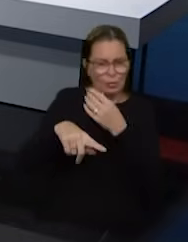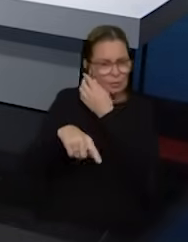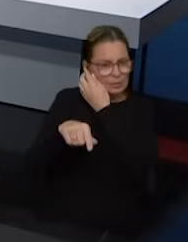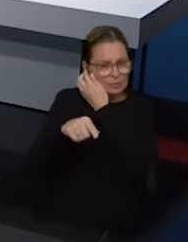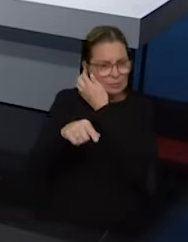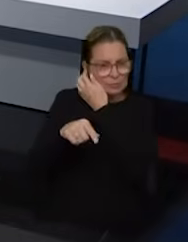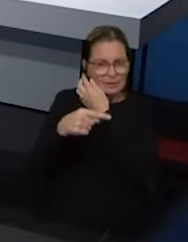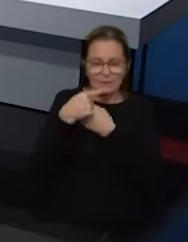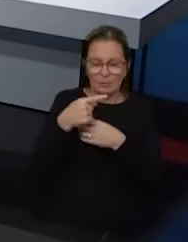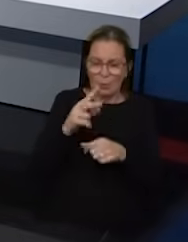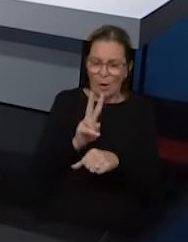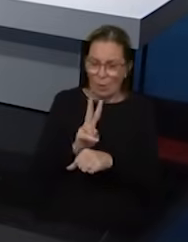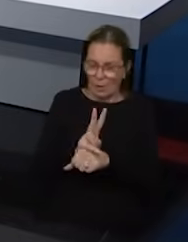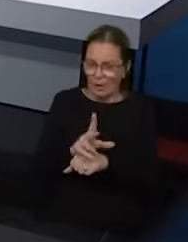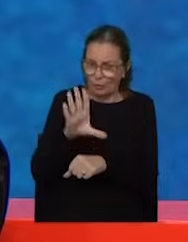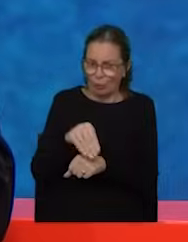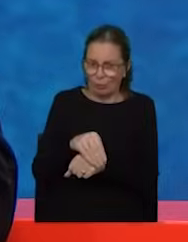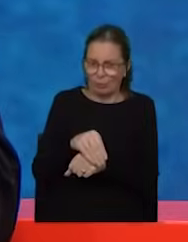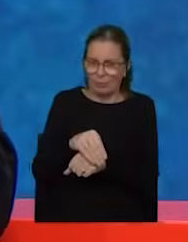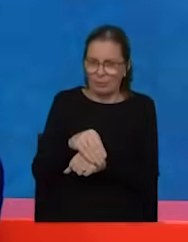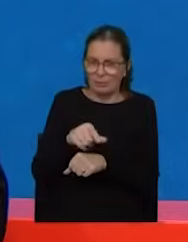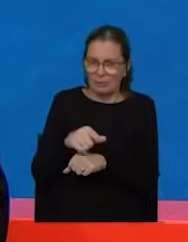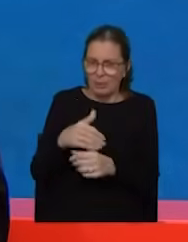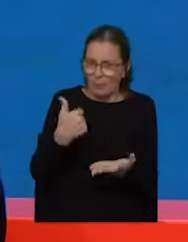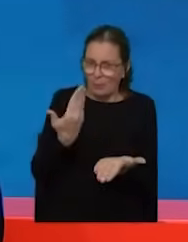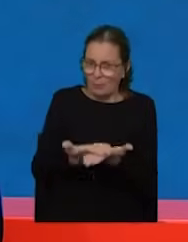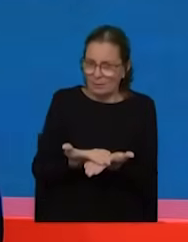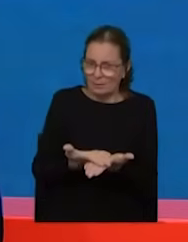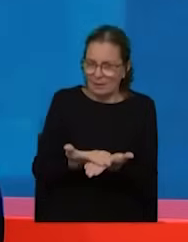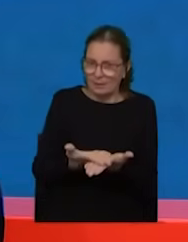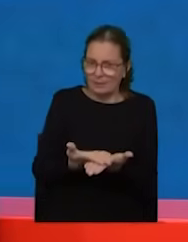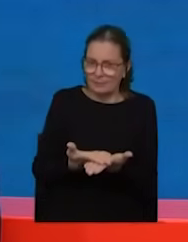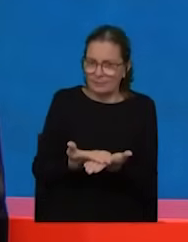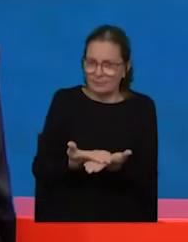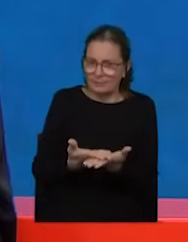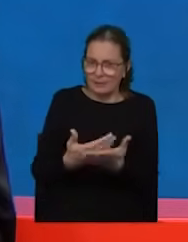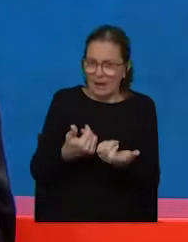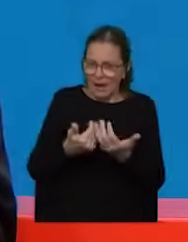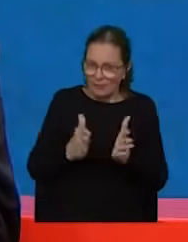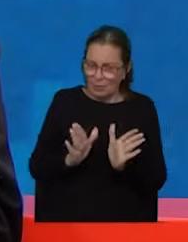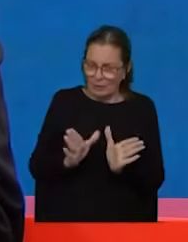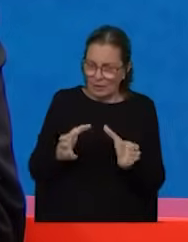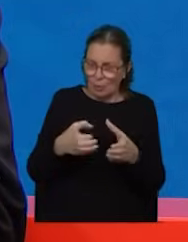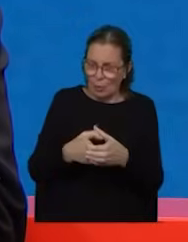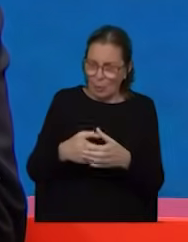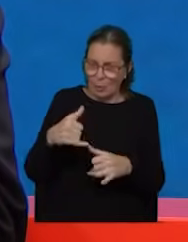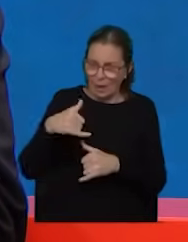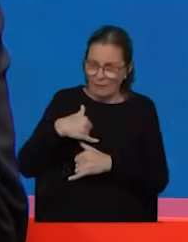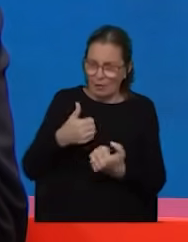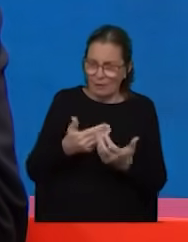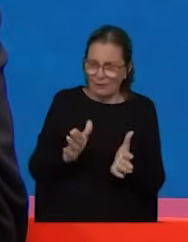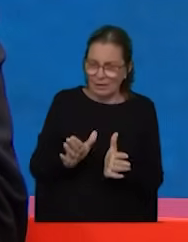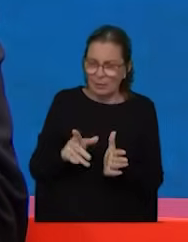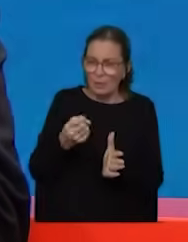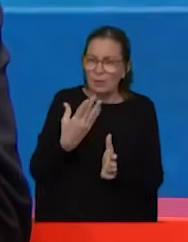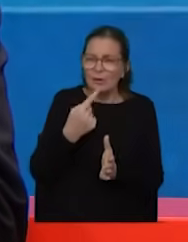iban a supervisar todo eso y era una propuesta directa de Cabildo abierto e Y